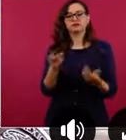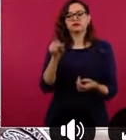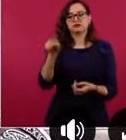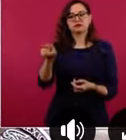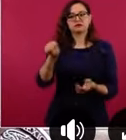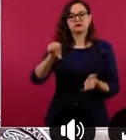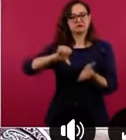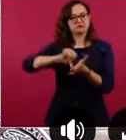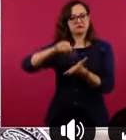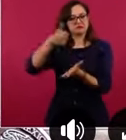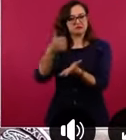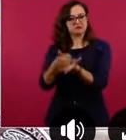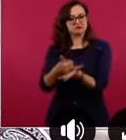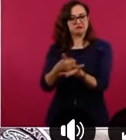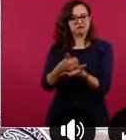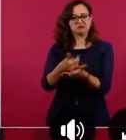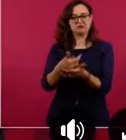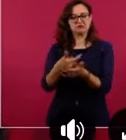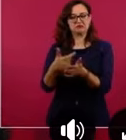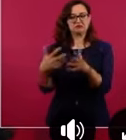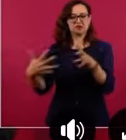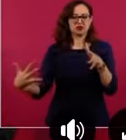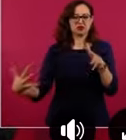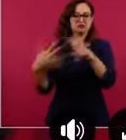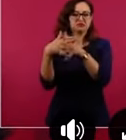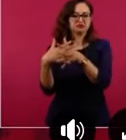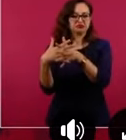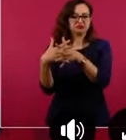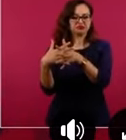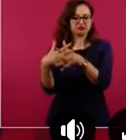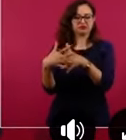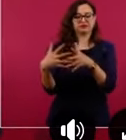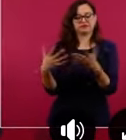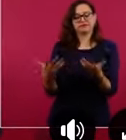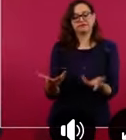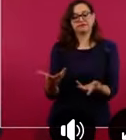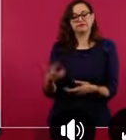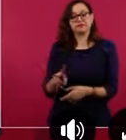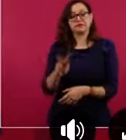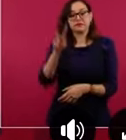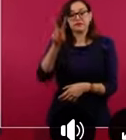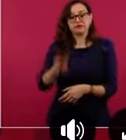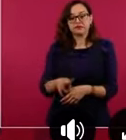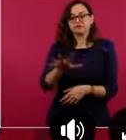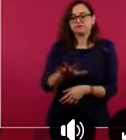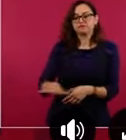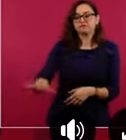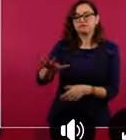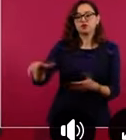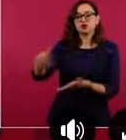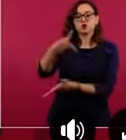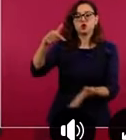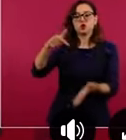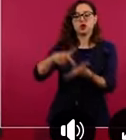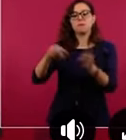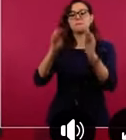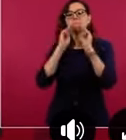Chaparro. Son lugares donde está presencia del grupo de La Familia Michoacana.